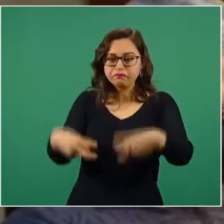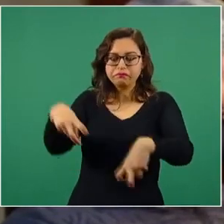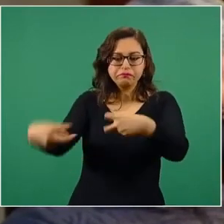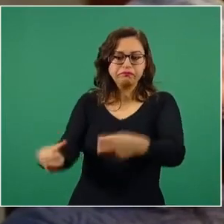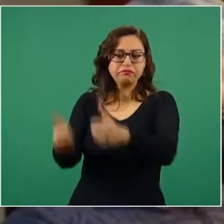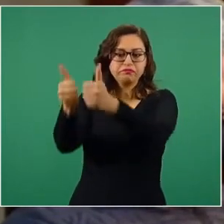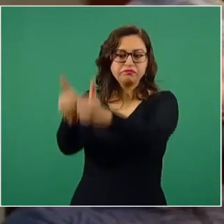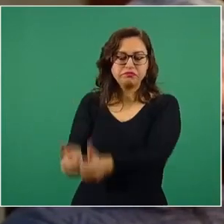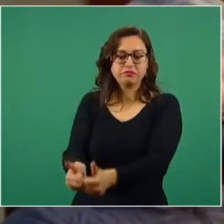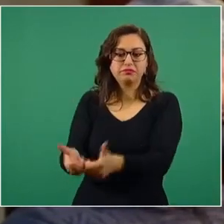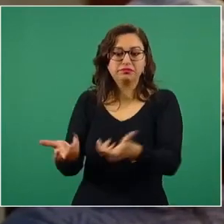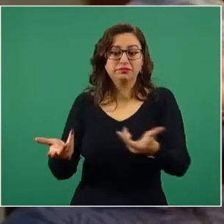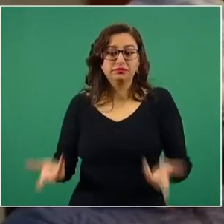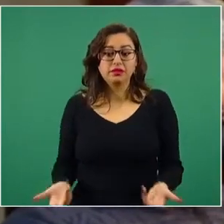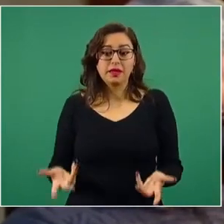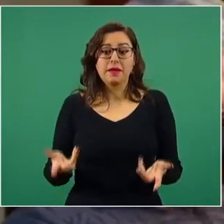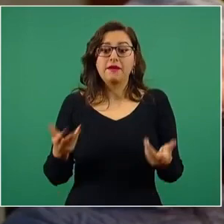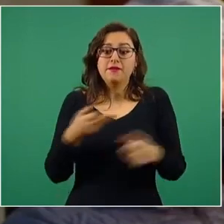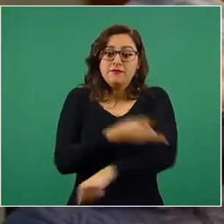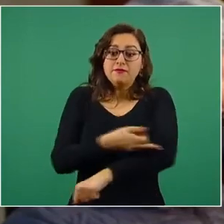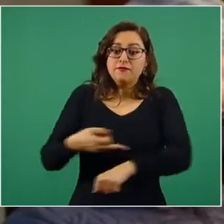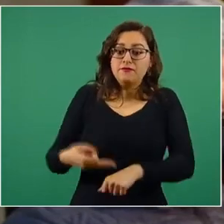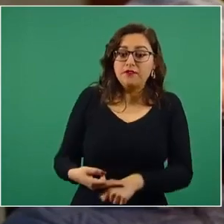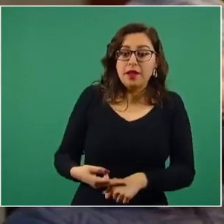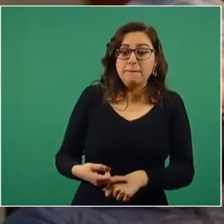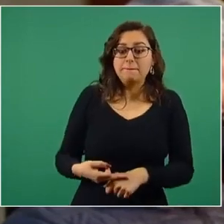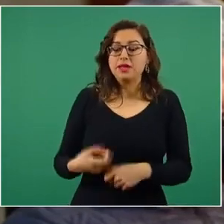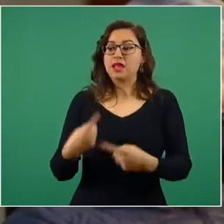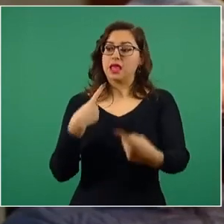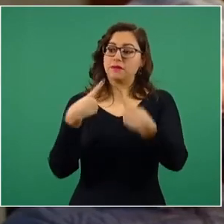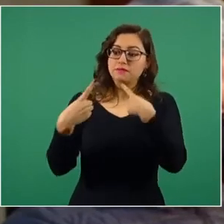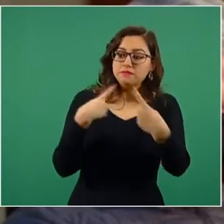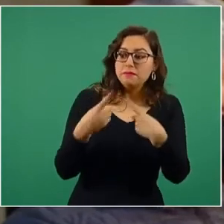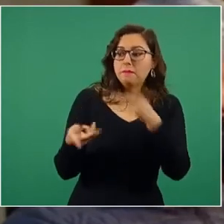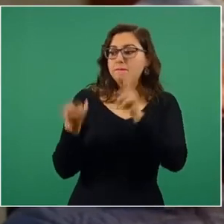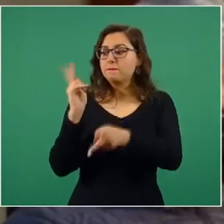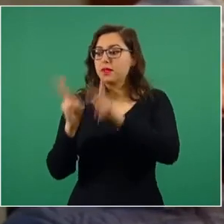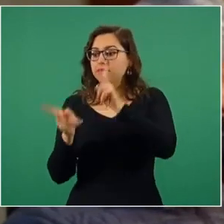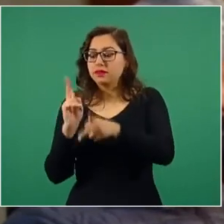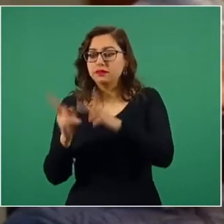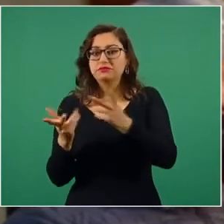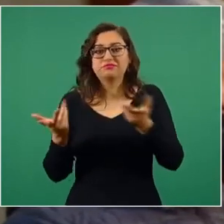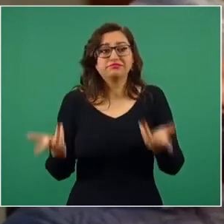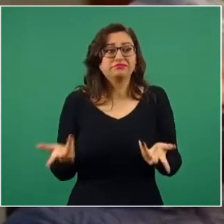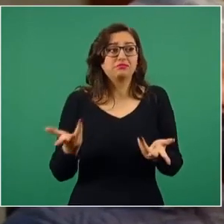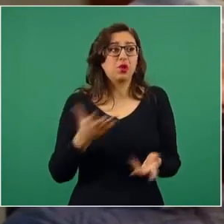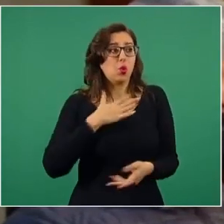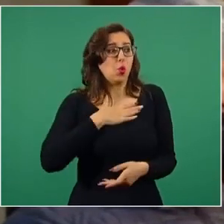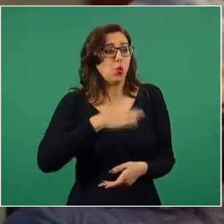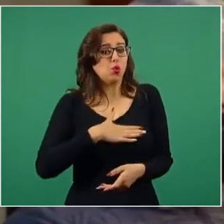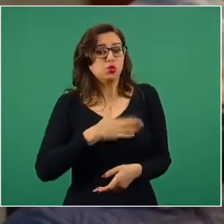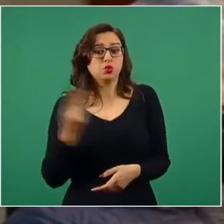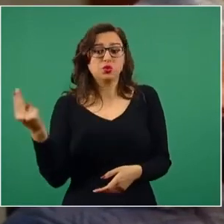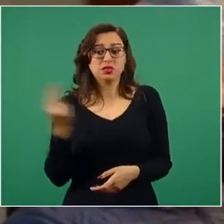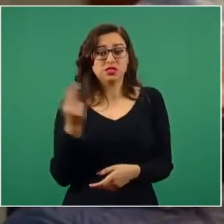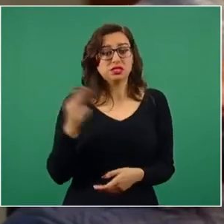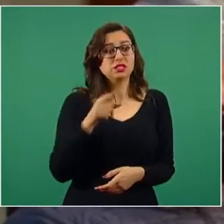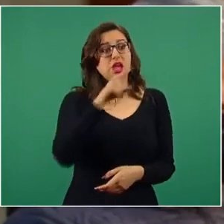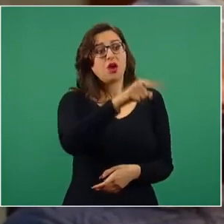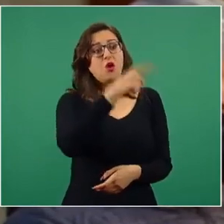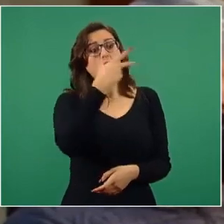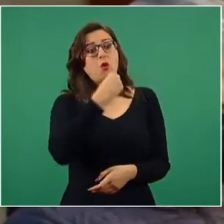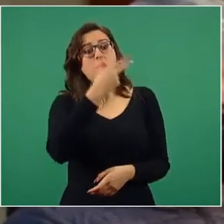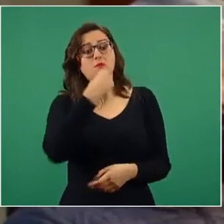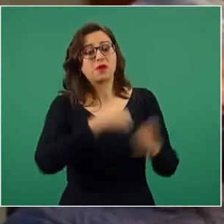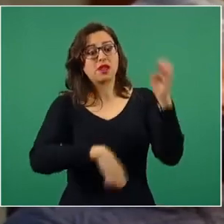acto de justicia sería ver un castigo a los responsables y señalan al empresario Germán Larrea